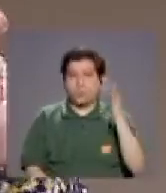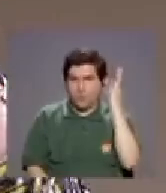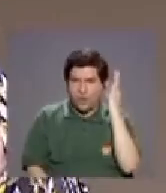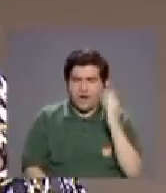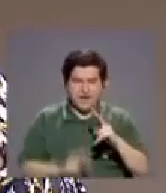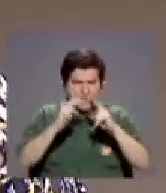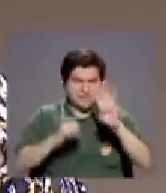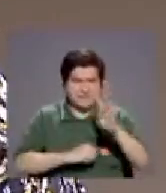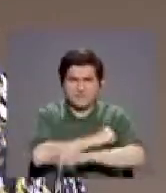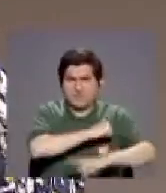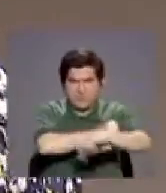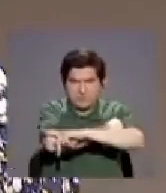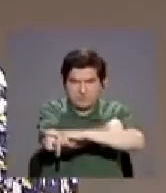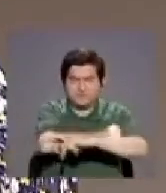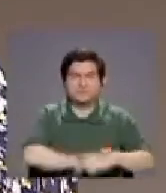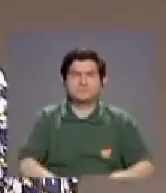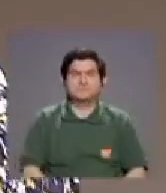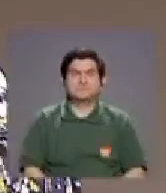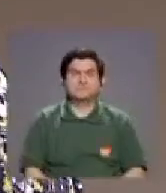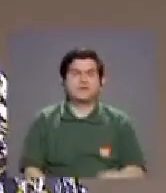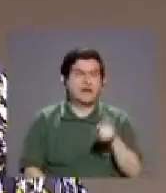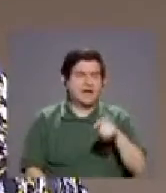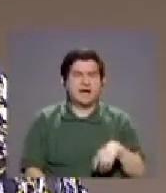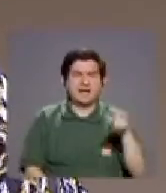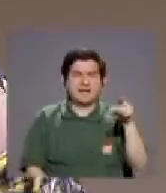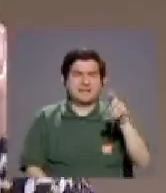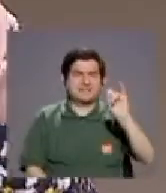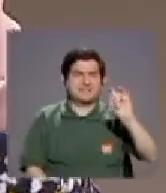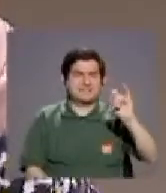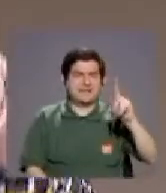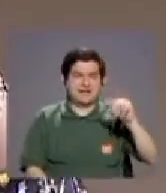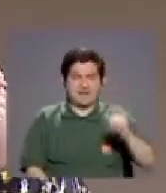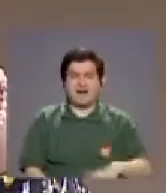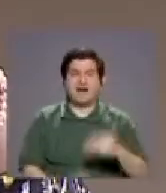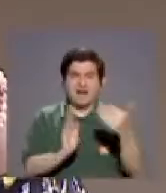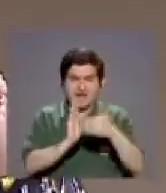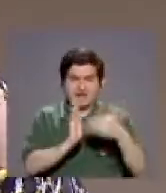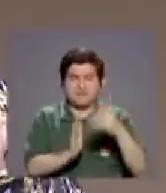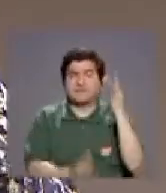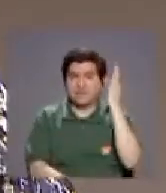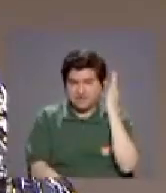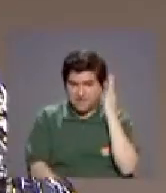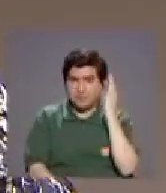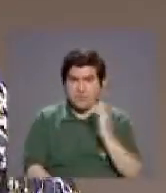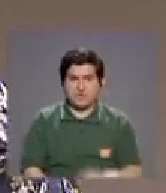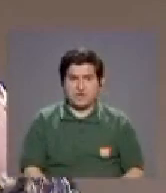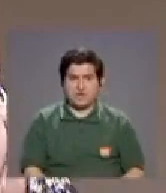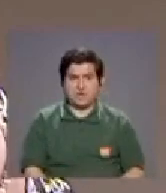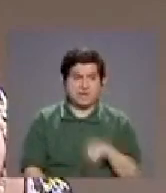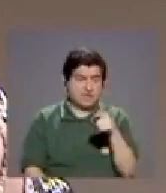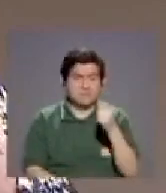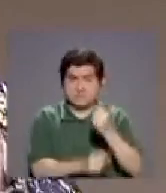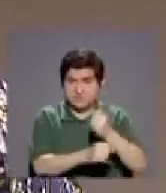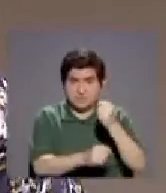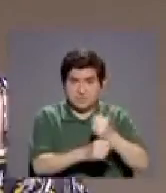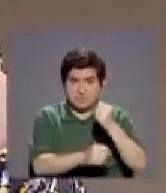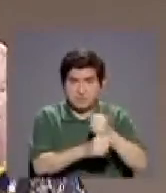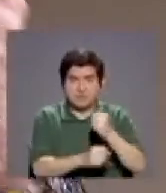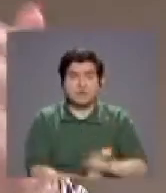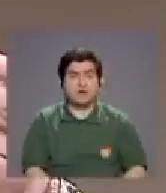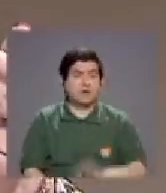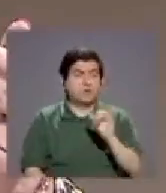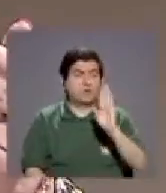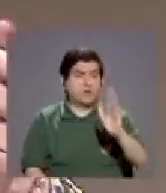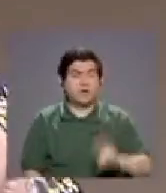en 4 países de cómo el Zika está afectando a las mujeres en cuanto a su trabajo, a su